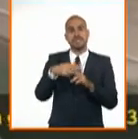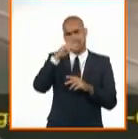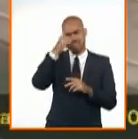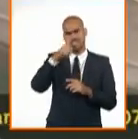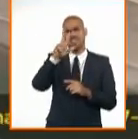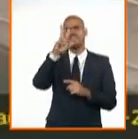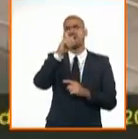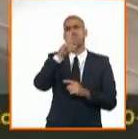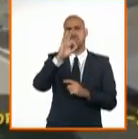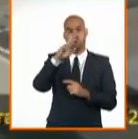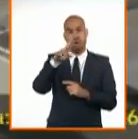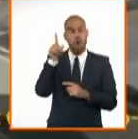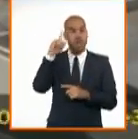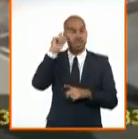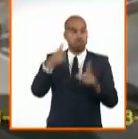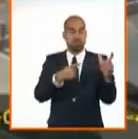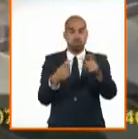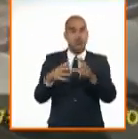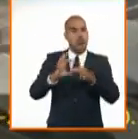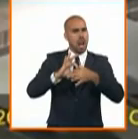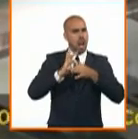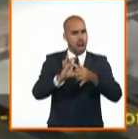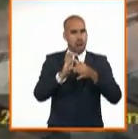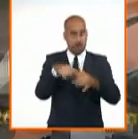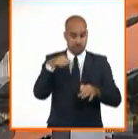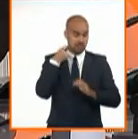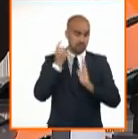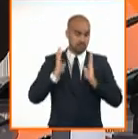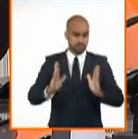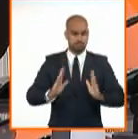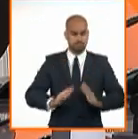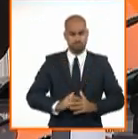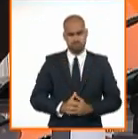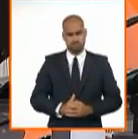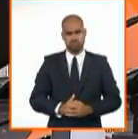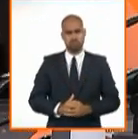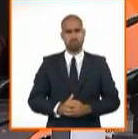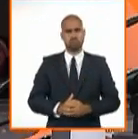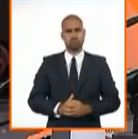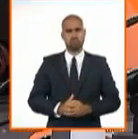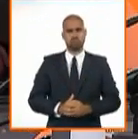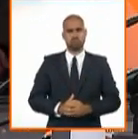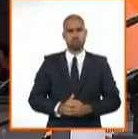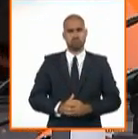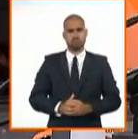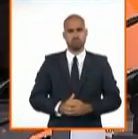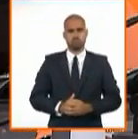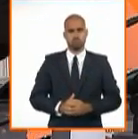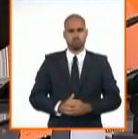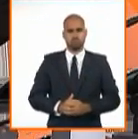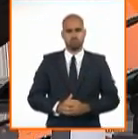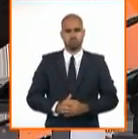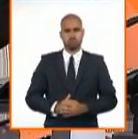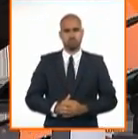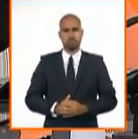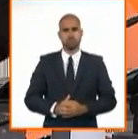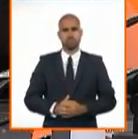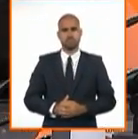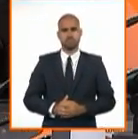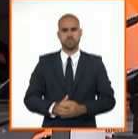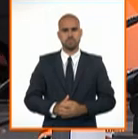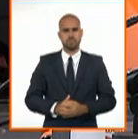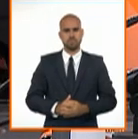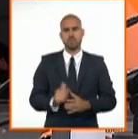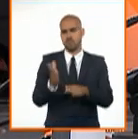grave de eeuu en lo que va de año pero así han estado reflejando varias televisoras